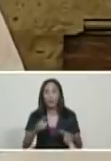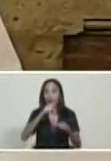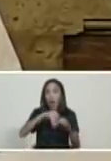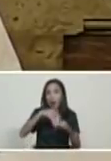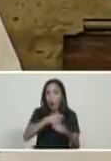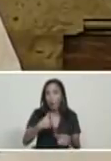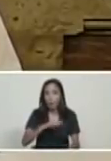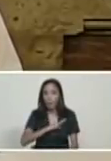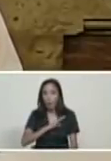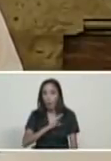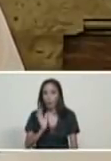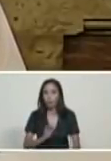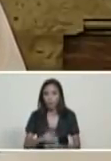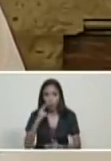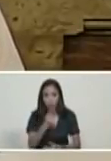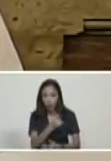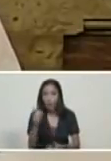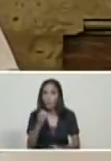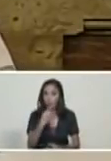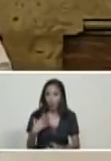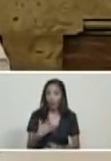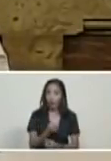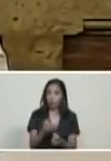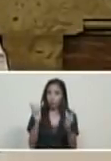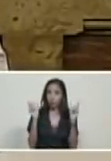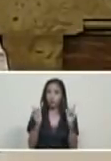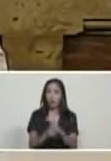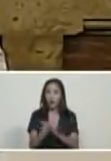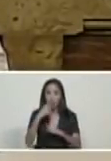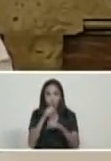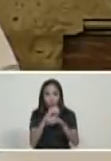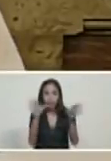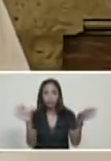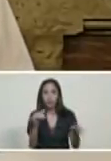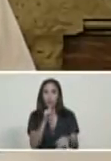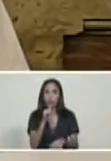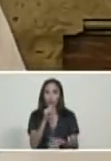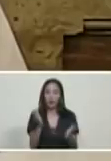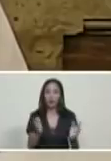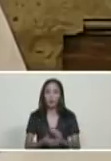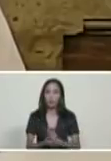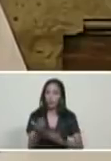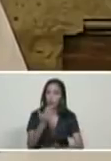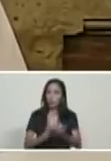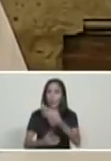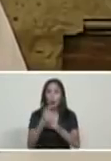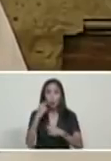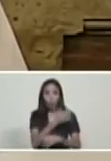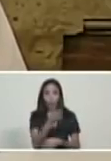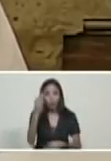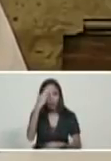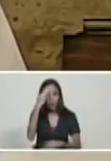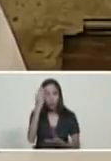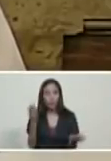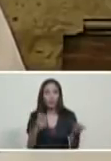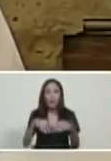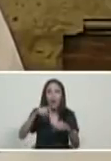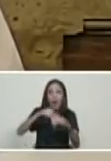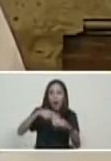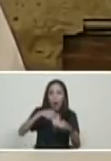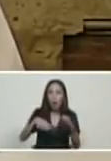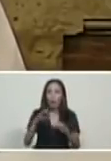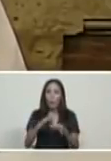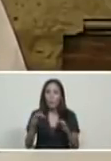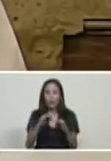venezolano. Tiene grandes ventajas que debemos nosotros difundir, socializar, dar a conocer. Su ahorro en Petro es el ahorro